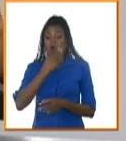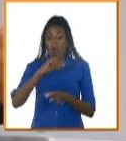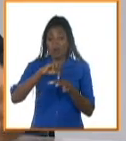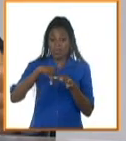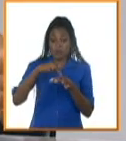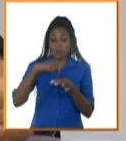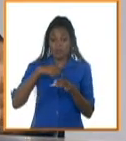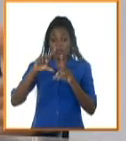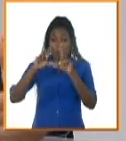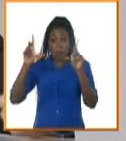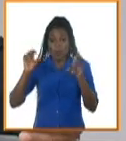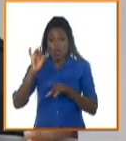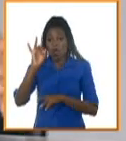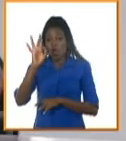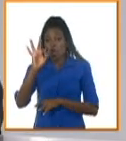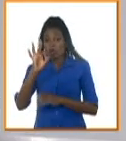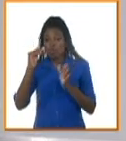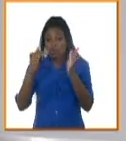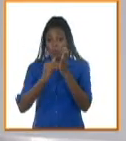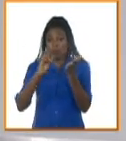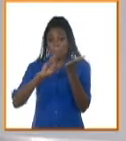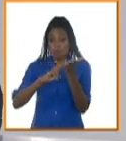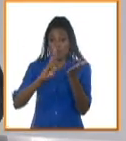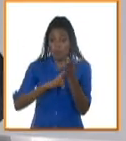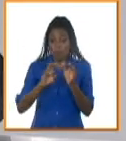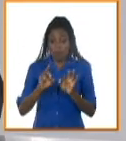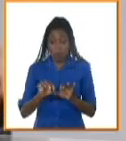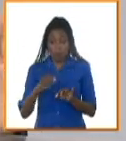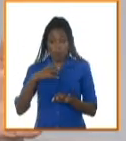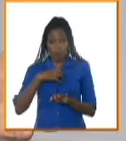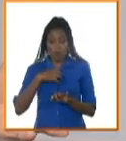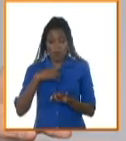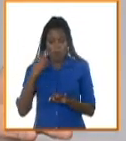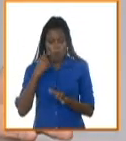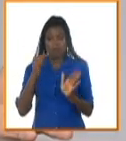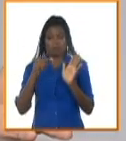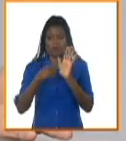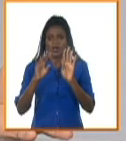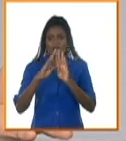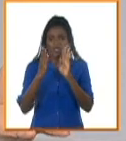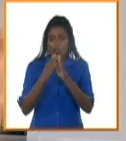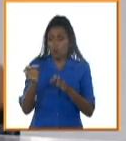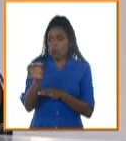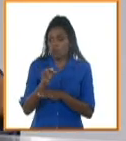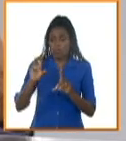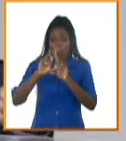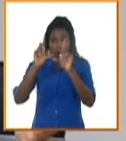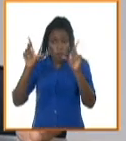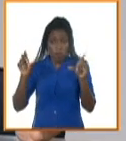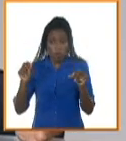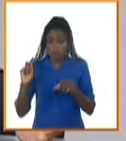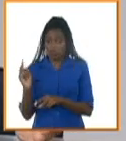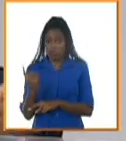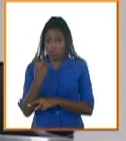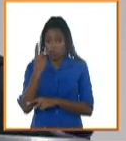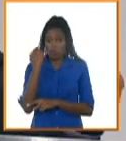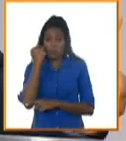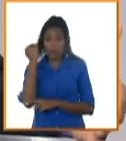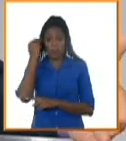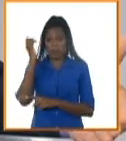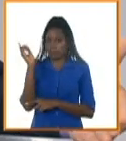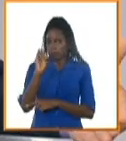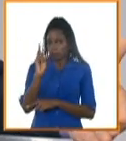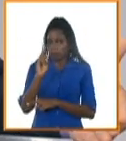y de los más de ocho mil miembros de la Unión de informáticos de Cuba que también están presentes en todos los municipios del país No solo para capacitar para